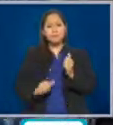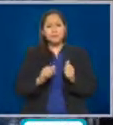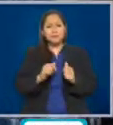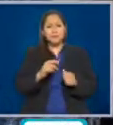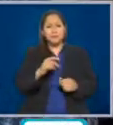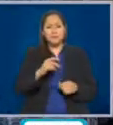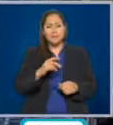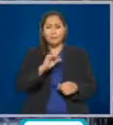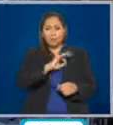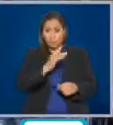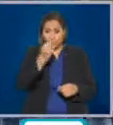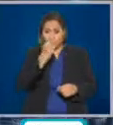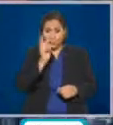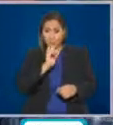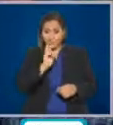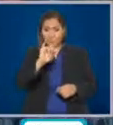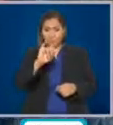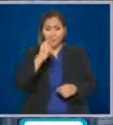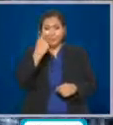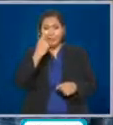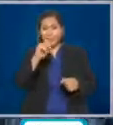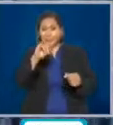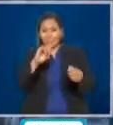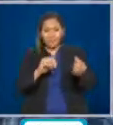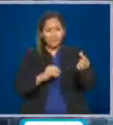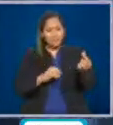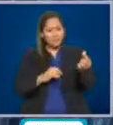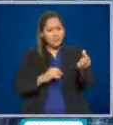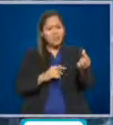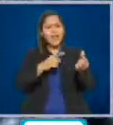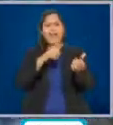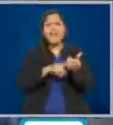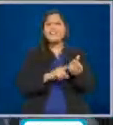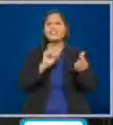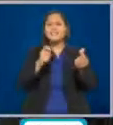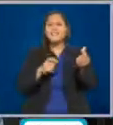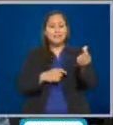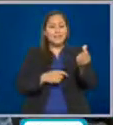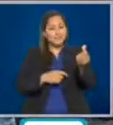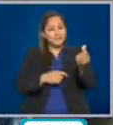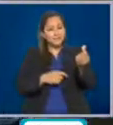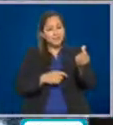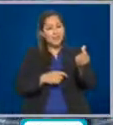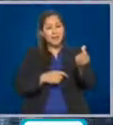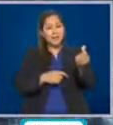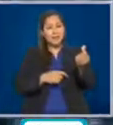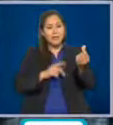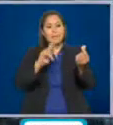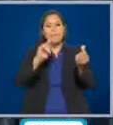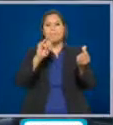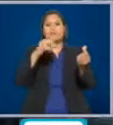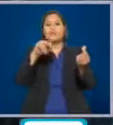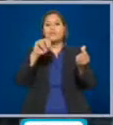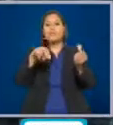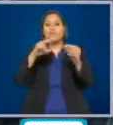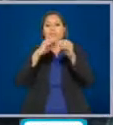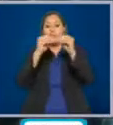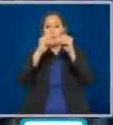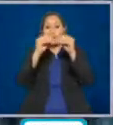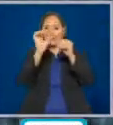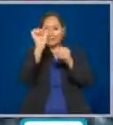Claro. Mire, tío Alberto, mire. ¿Qué tiene aquí adentro? Piñón. Mire, es un piñoncito,